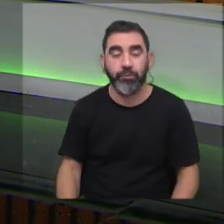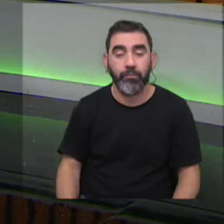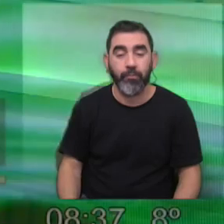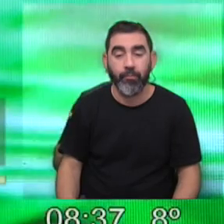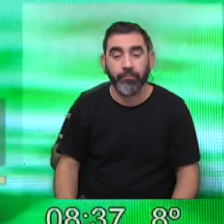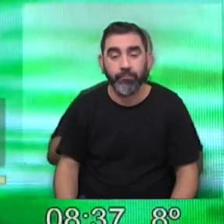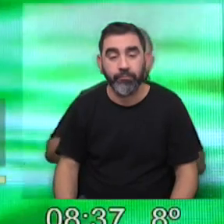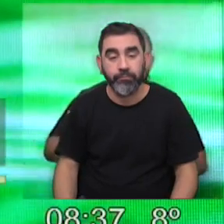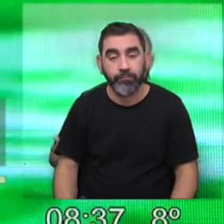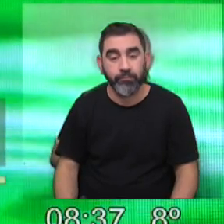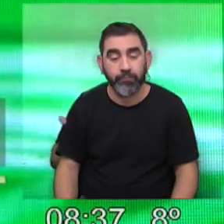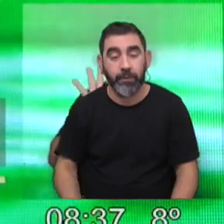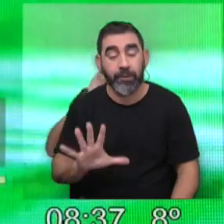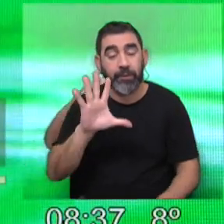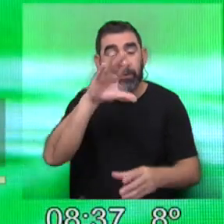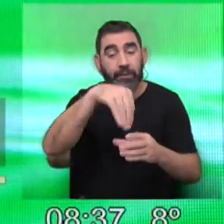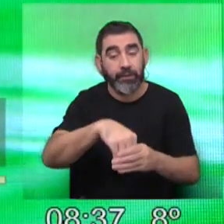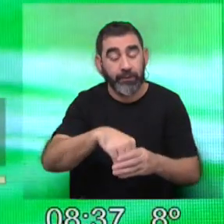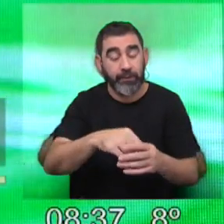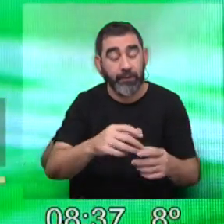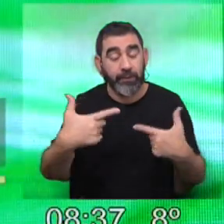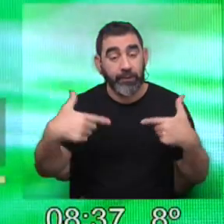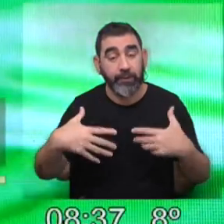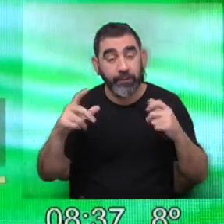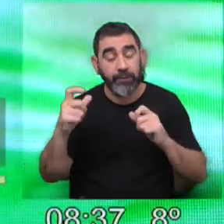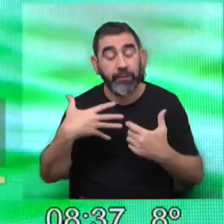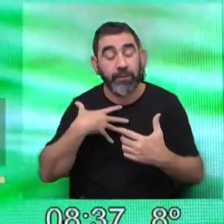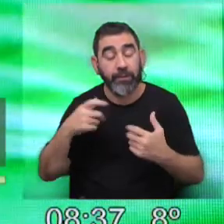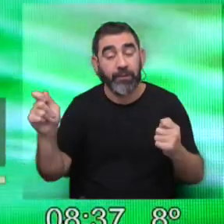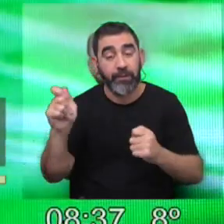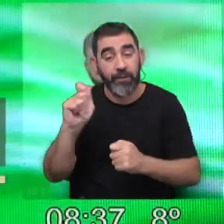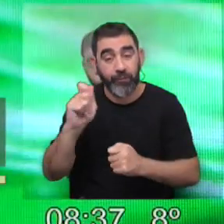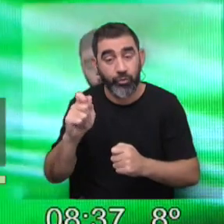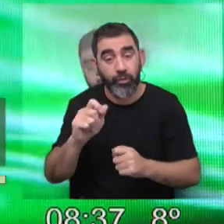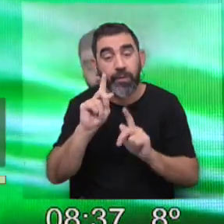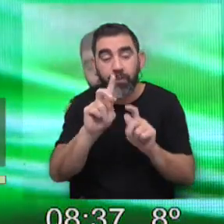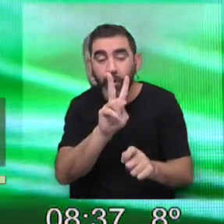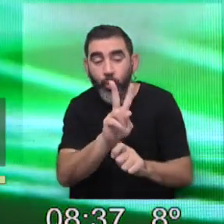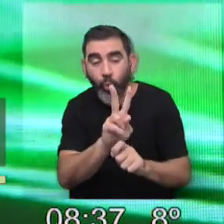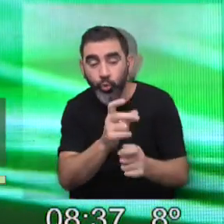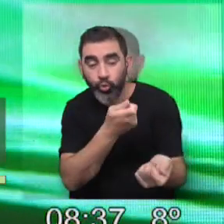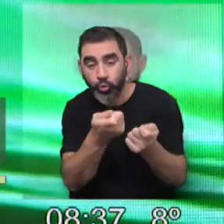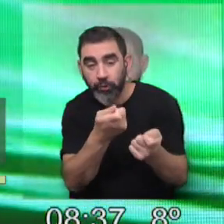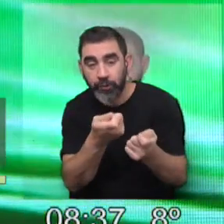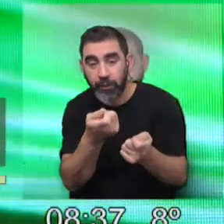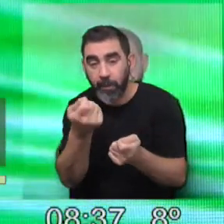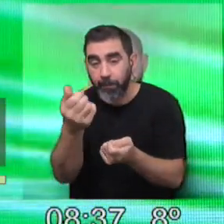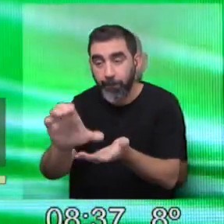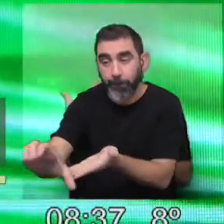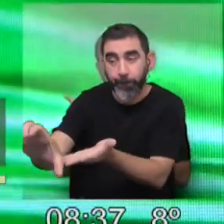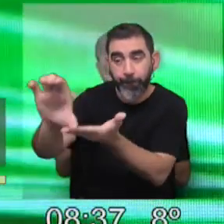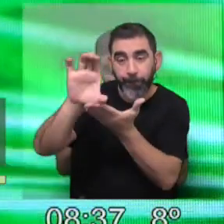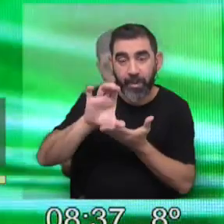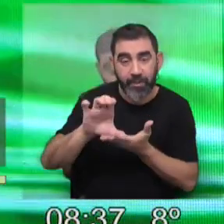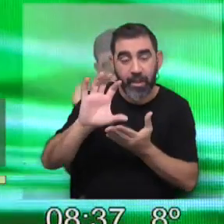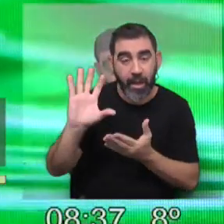socios que la intervención sea eh que haya un control un control que que es que ese apoyo que se le va a